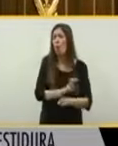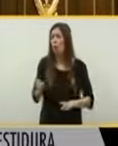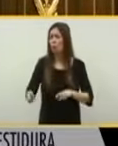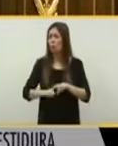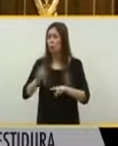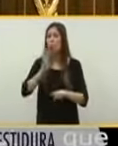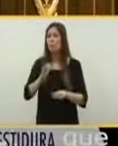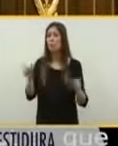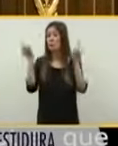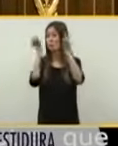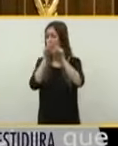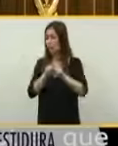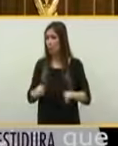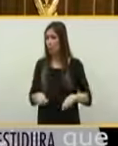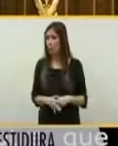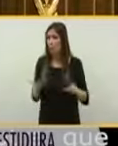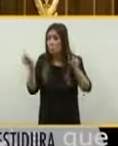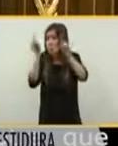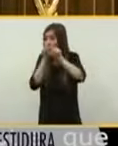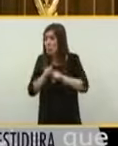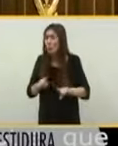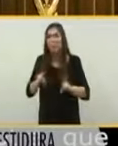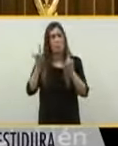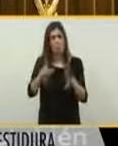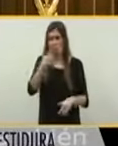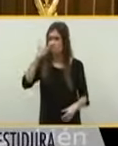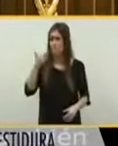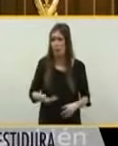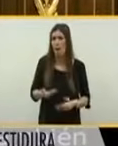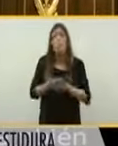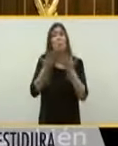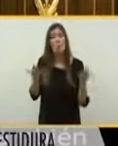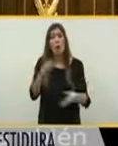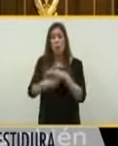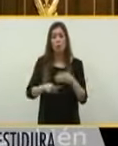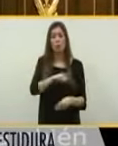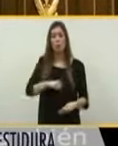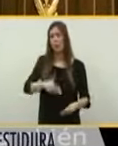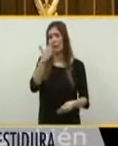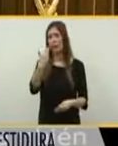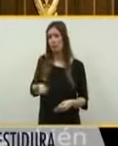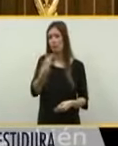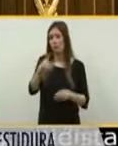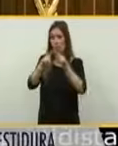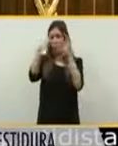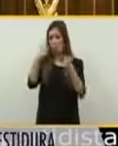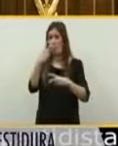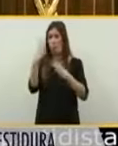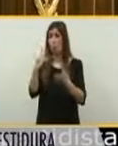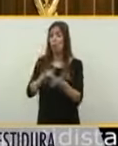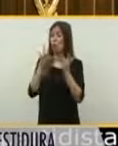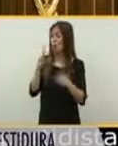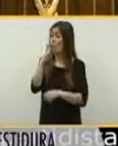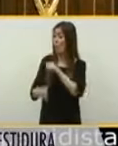ruido, pero que es también igual de grave. Y es la utilización partidista de las instituciones públicas, como se ha hecho durante estos últimos